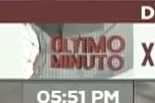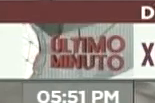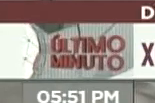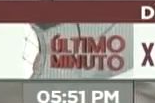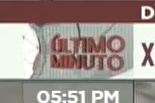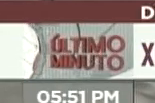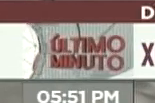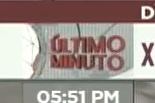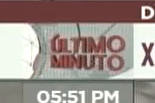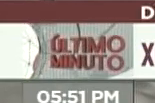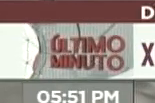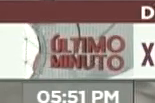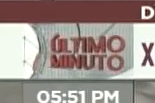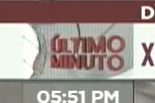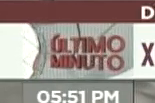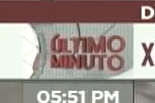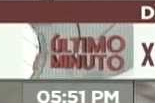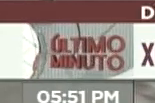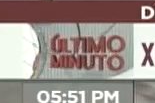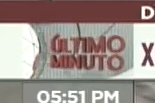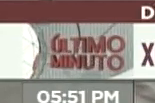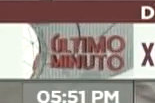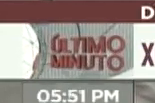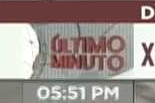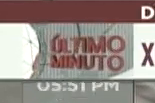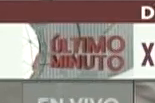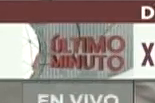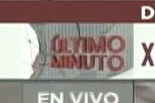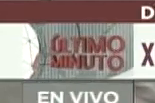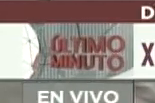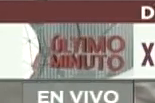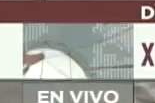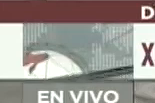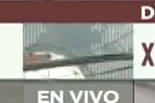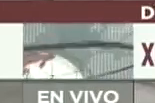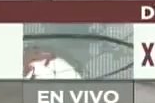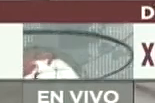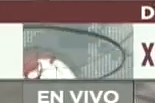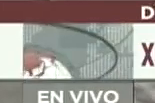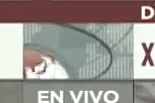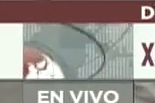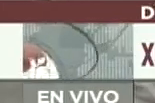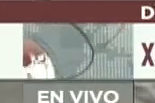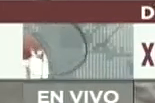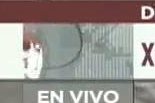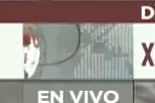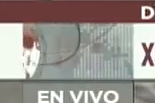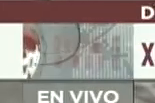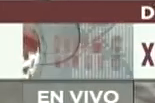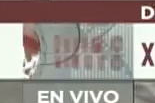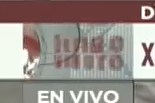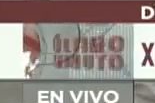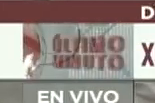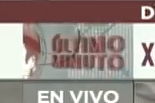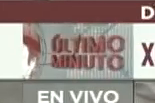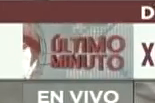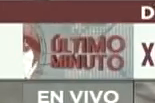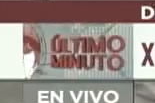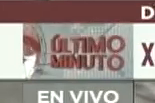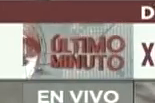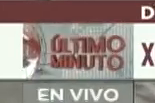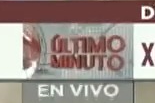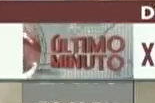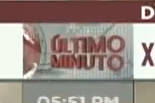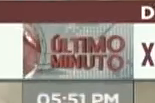Nacional Bolivariana. ¡Vaya adelante! ¡Ascendido! ¡Entendido mi comandante en jefe! ¡Chávez vive! ¡La patria